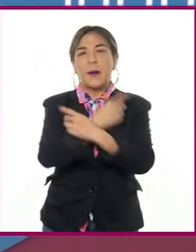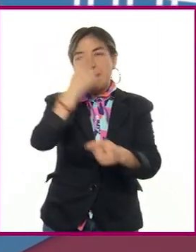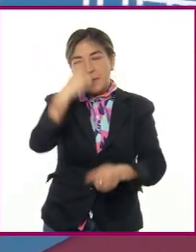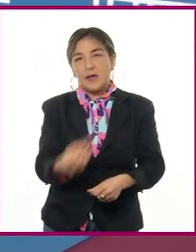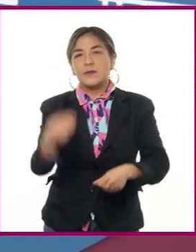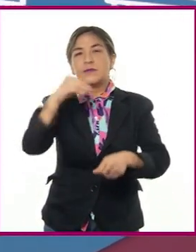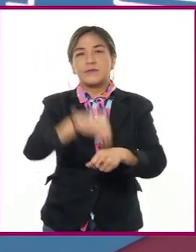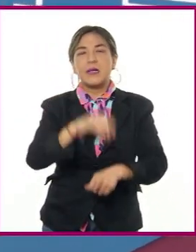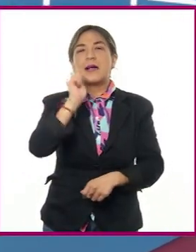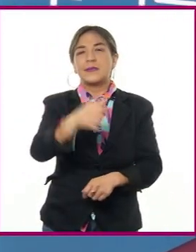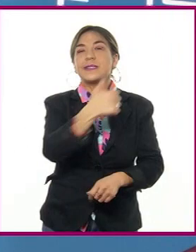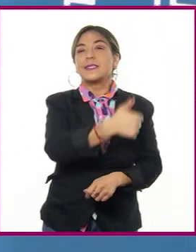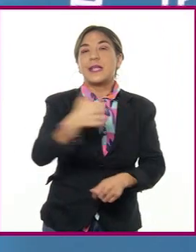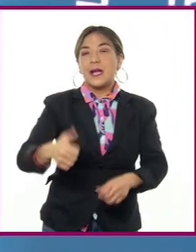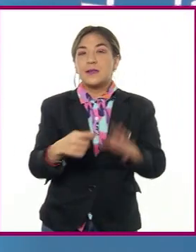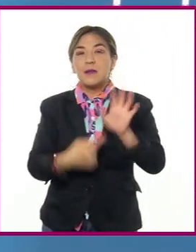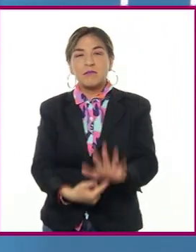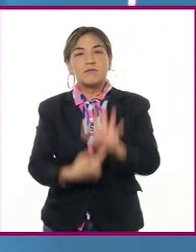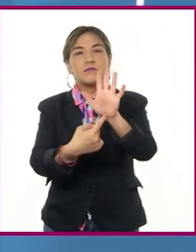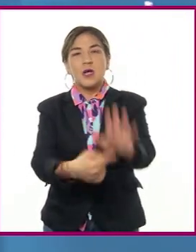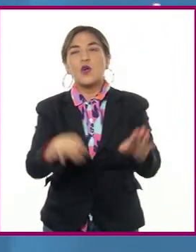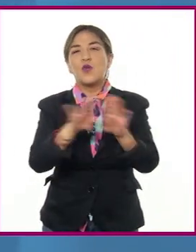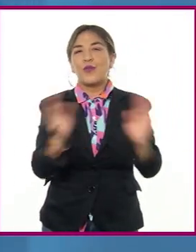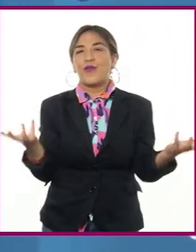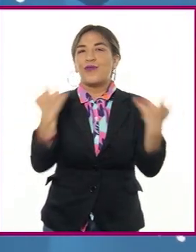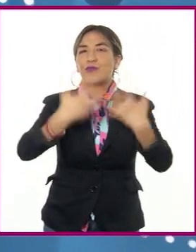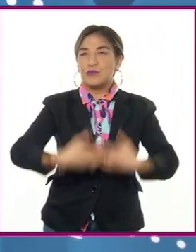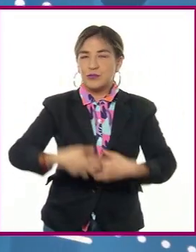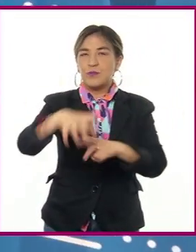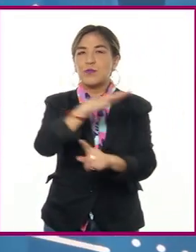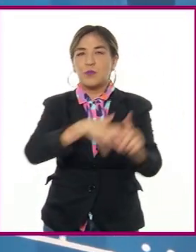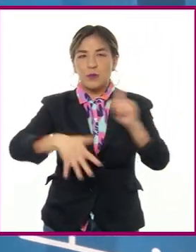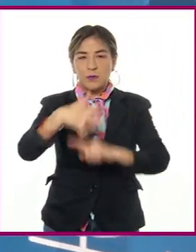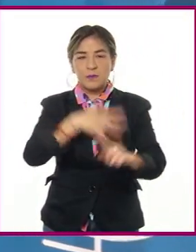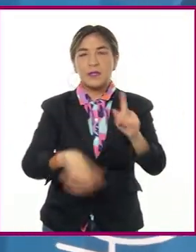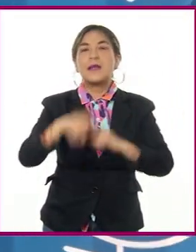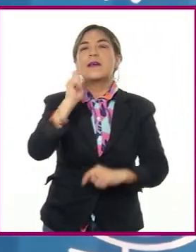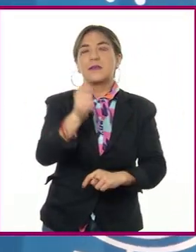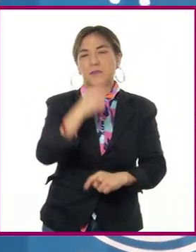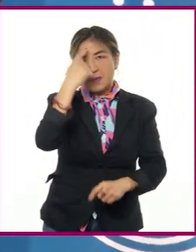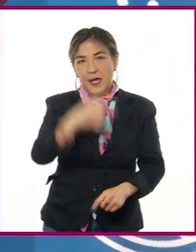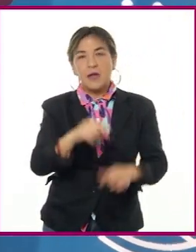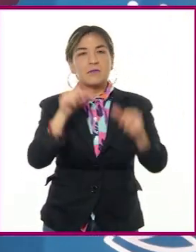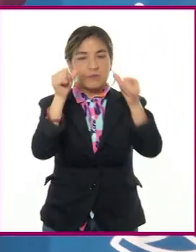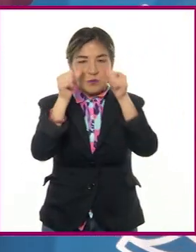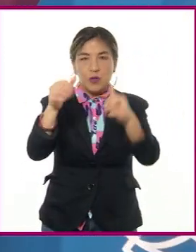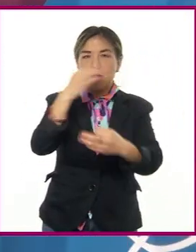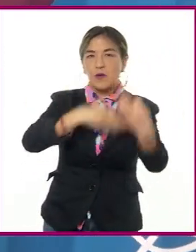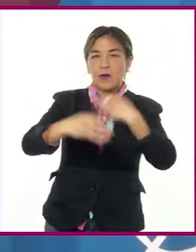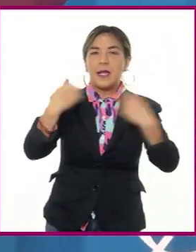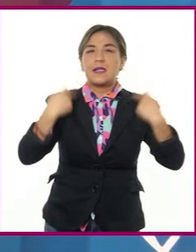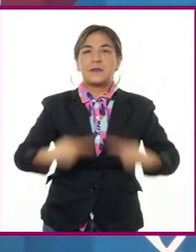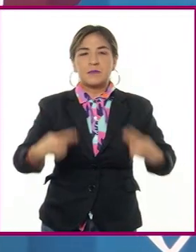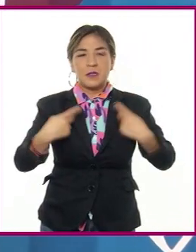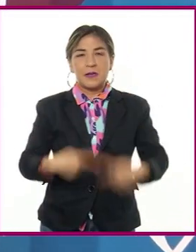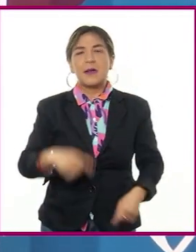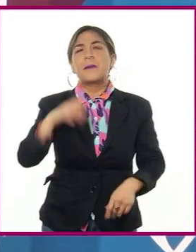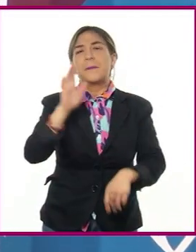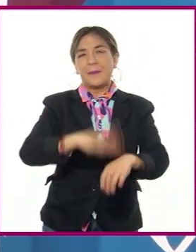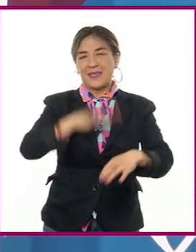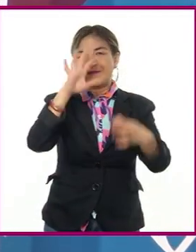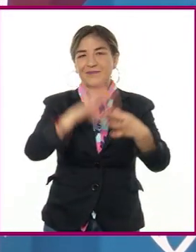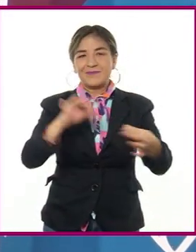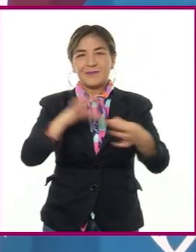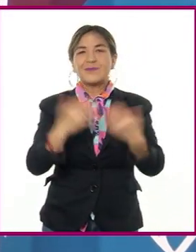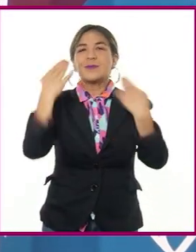en la conducta de quienes desempeñan una función pública, procurando siempre el bienestar de la población. Para profundizar sobre